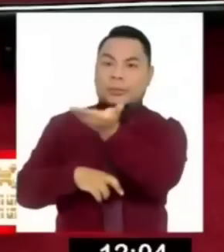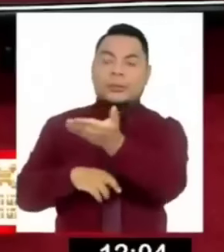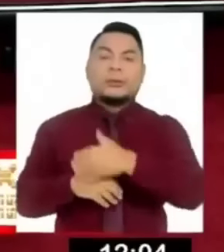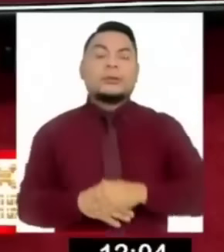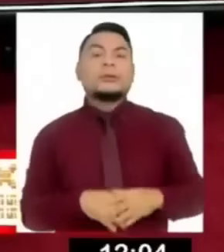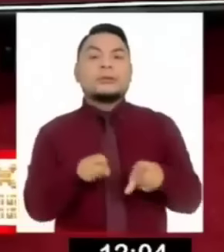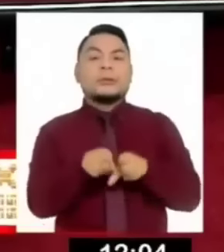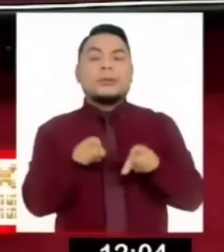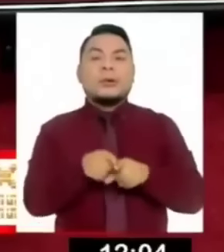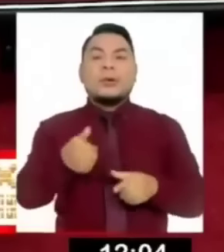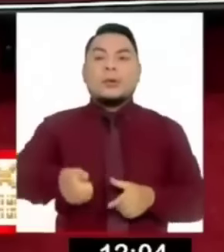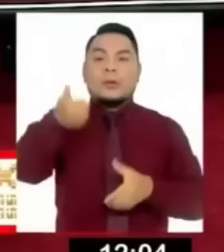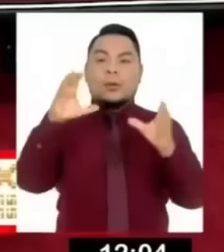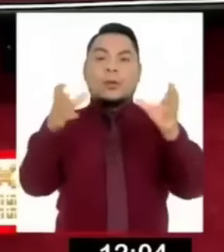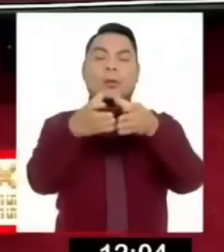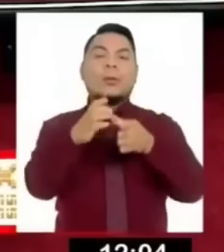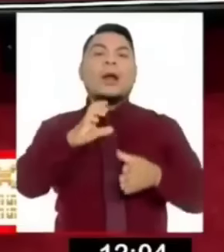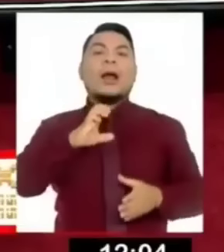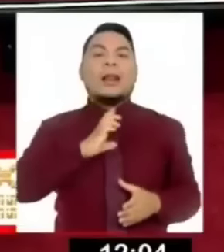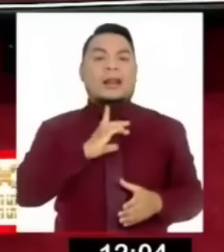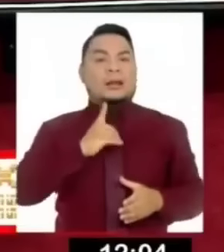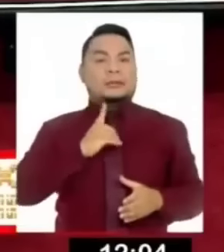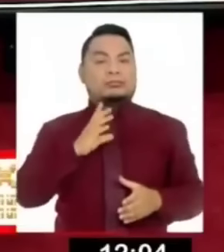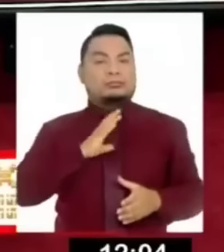señores miembros del honorable cuerpo diplomático,